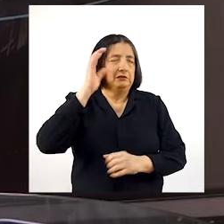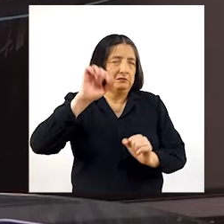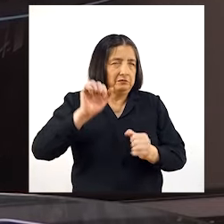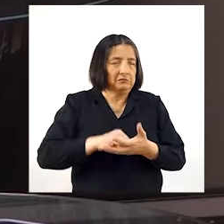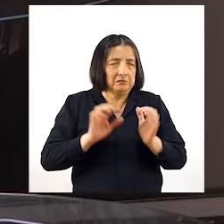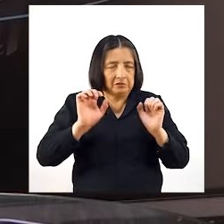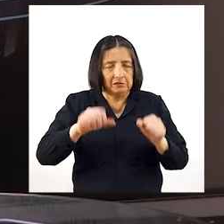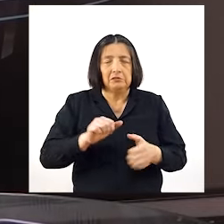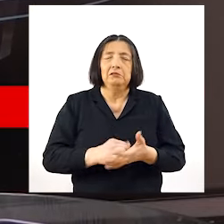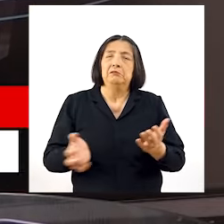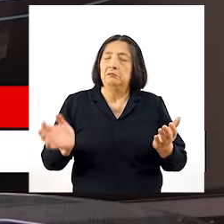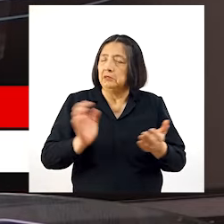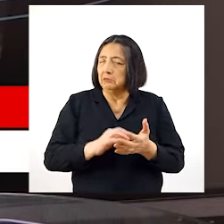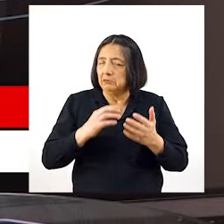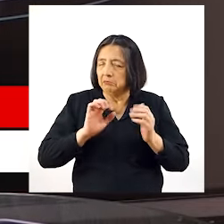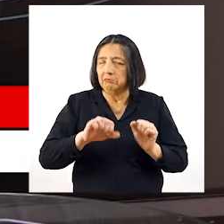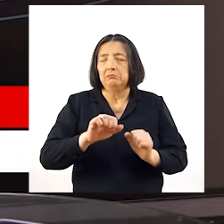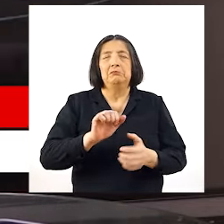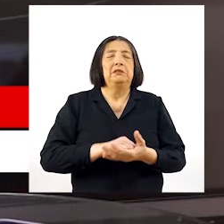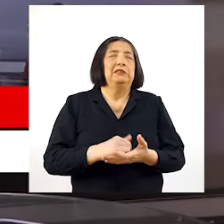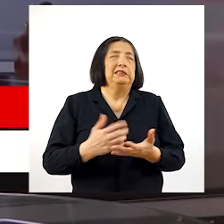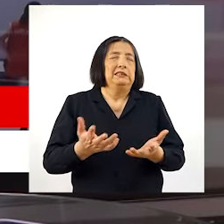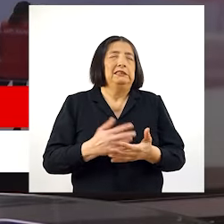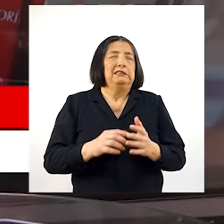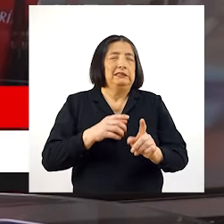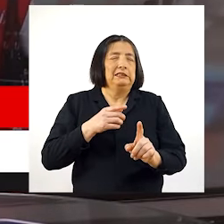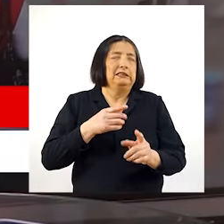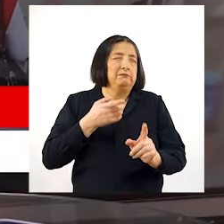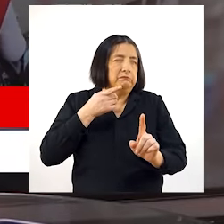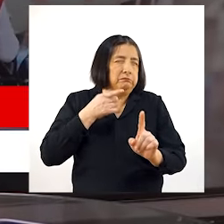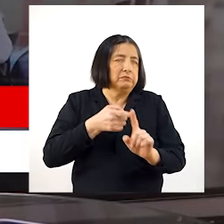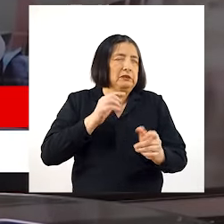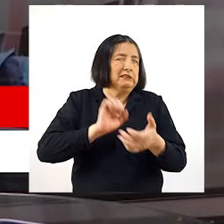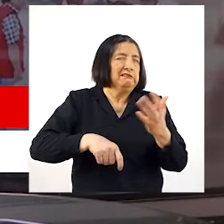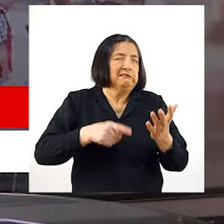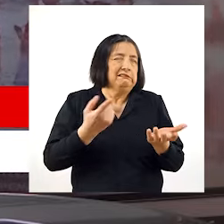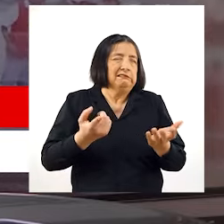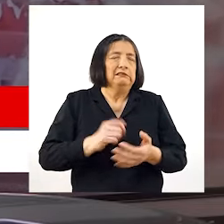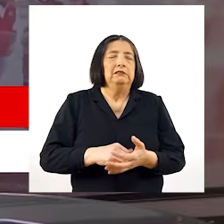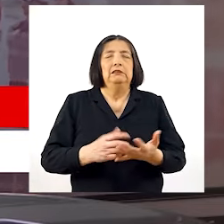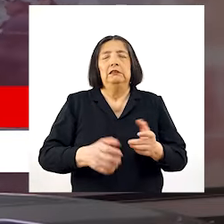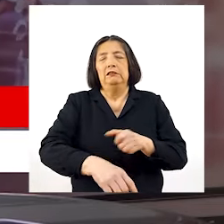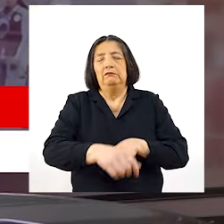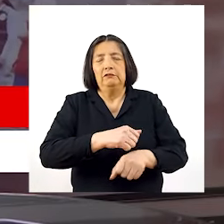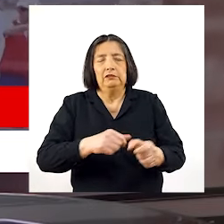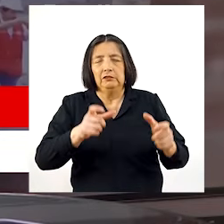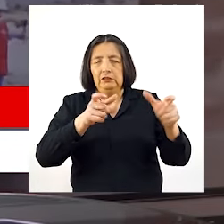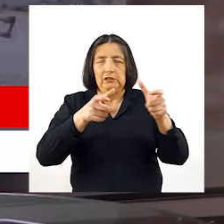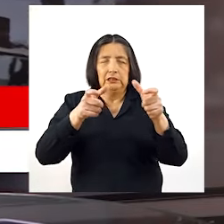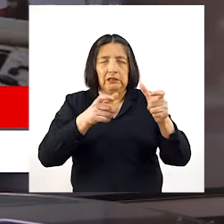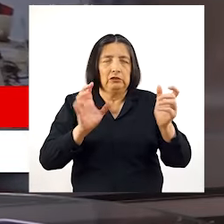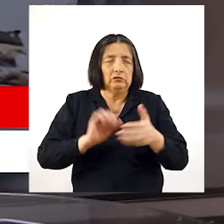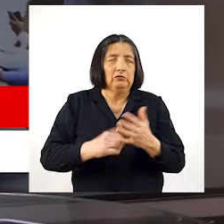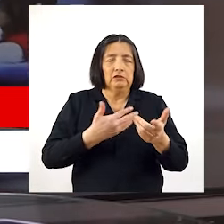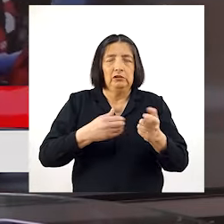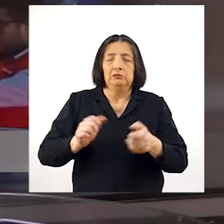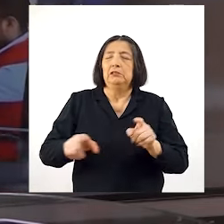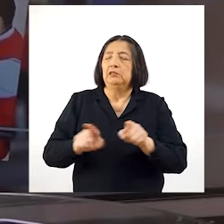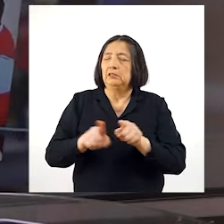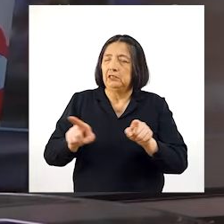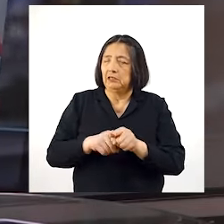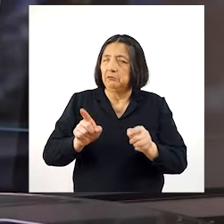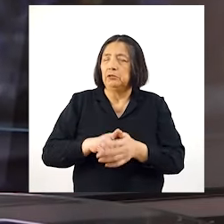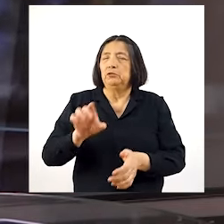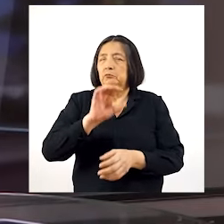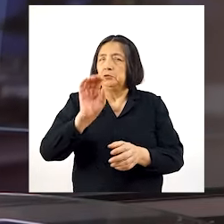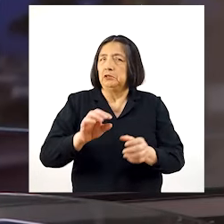inteligente y de manera más, digamos, precisa, lo que es los esfuerzos del control gubernamental y también